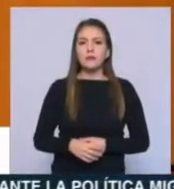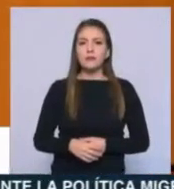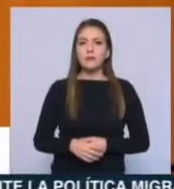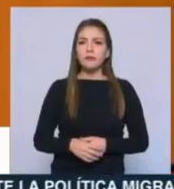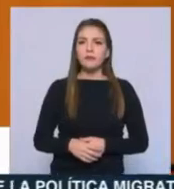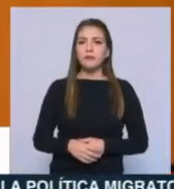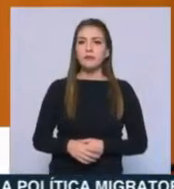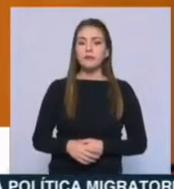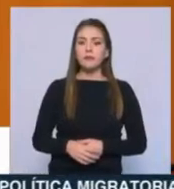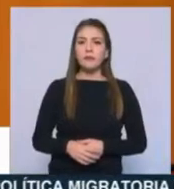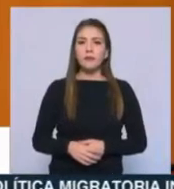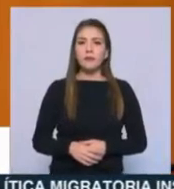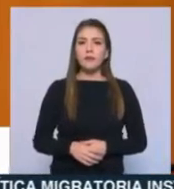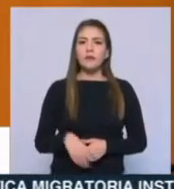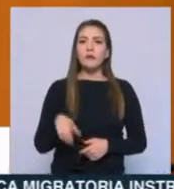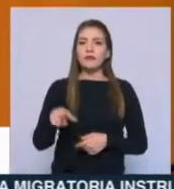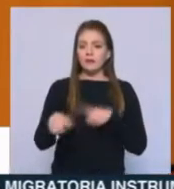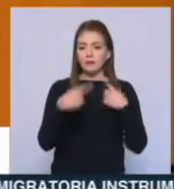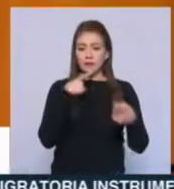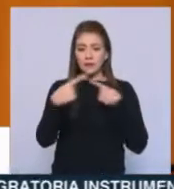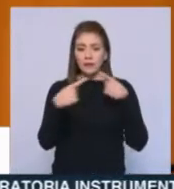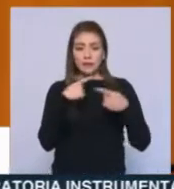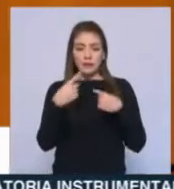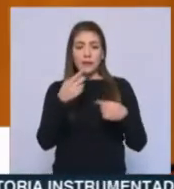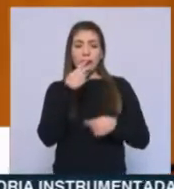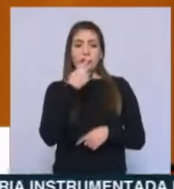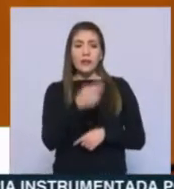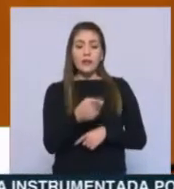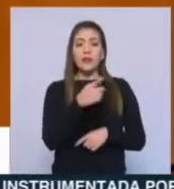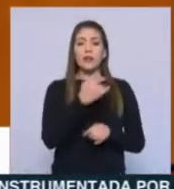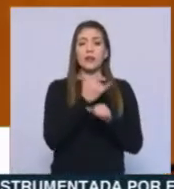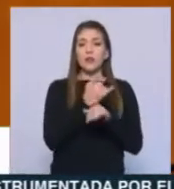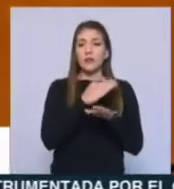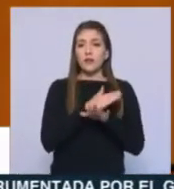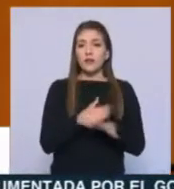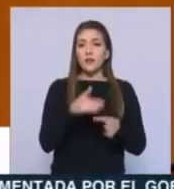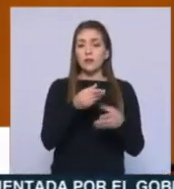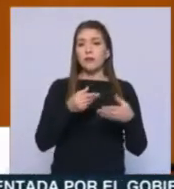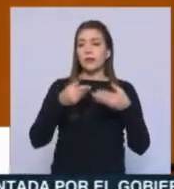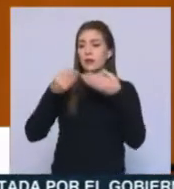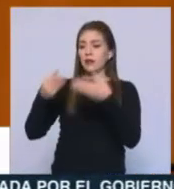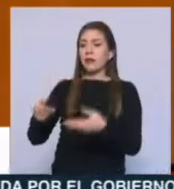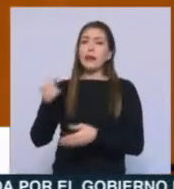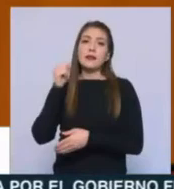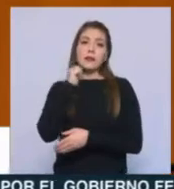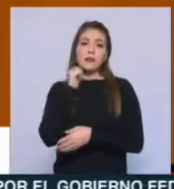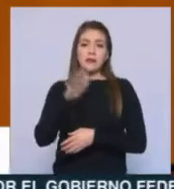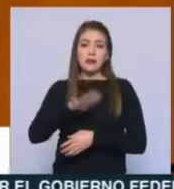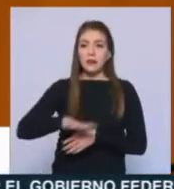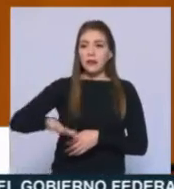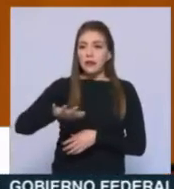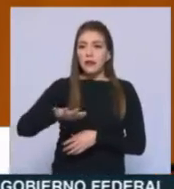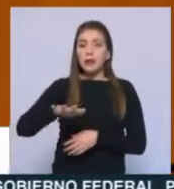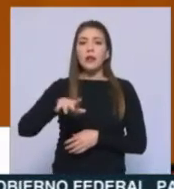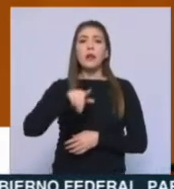negociación que se reporta o se refiere en el informe que entregamos al Senado de la República